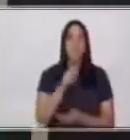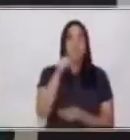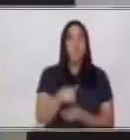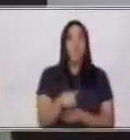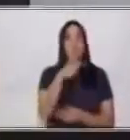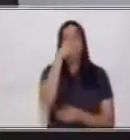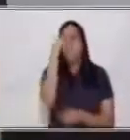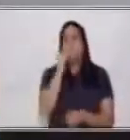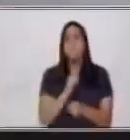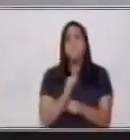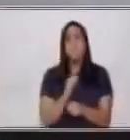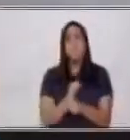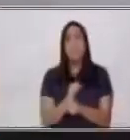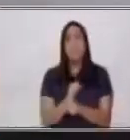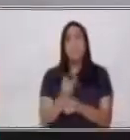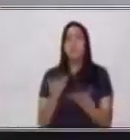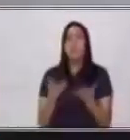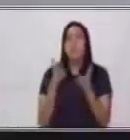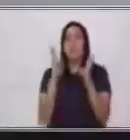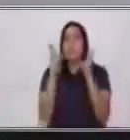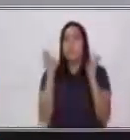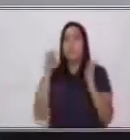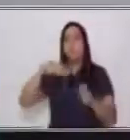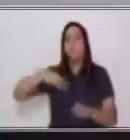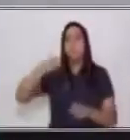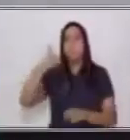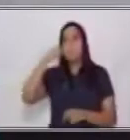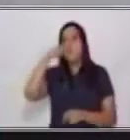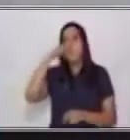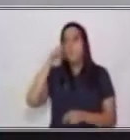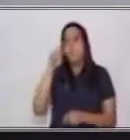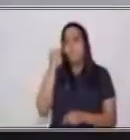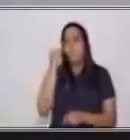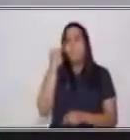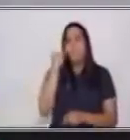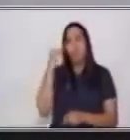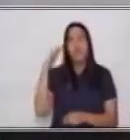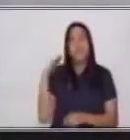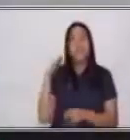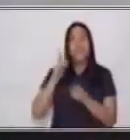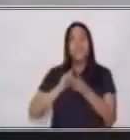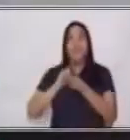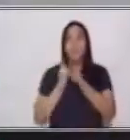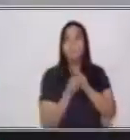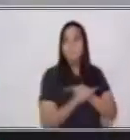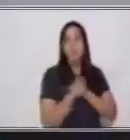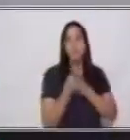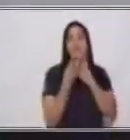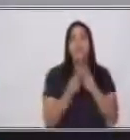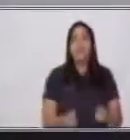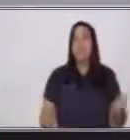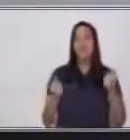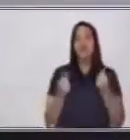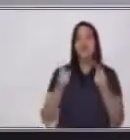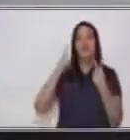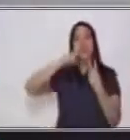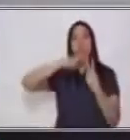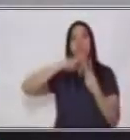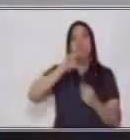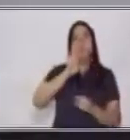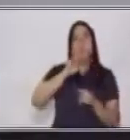de señas de Lourdes. Mucho gusto. Antes de empezar, te recomiendo que laves constantemente tus manos